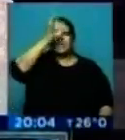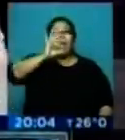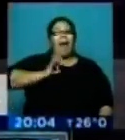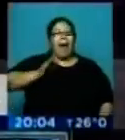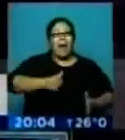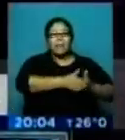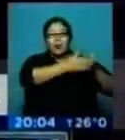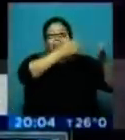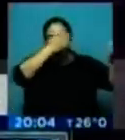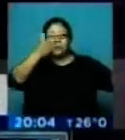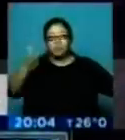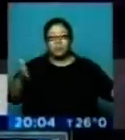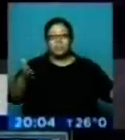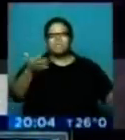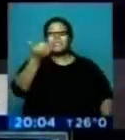medio